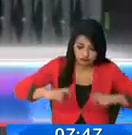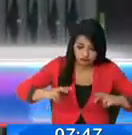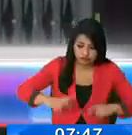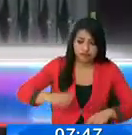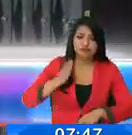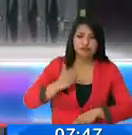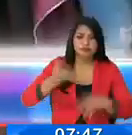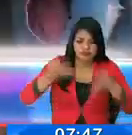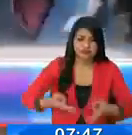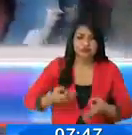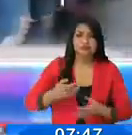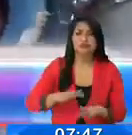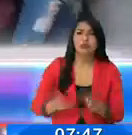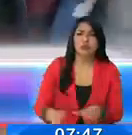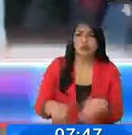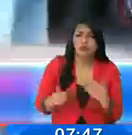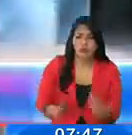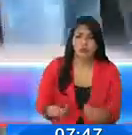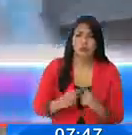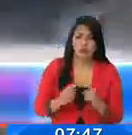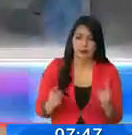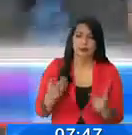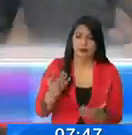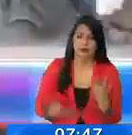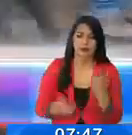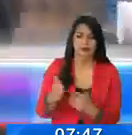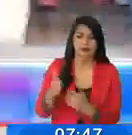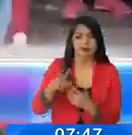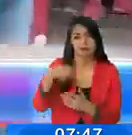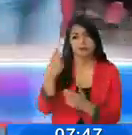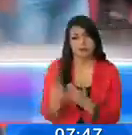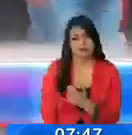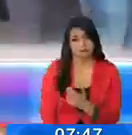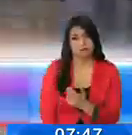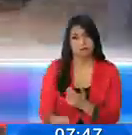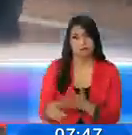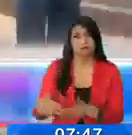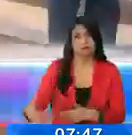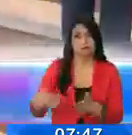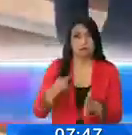del fallecimiento, aunque se presume que se habría ahogado.